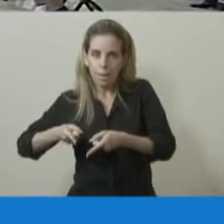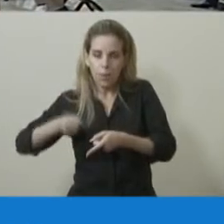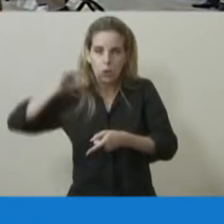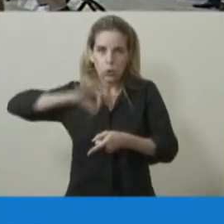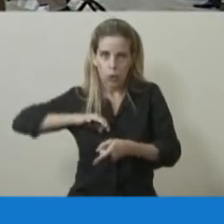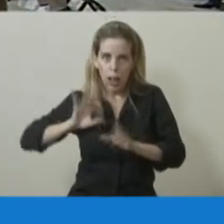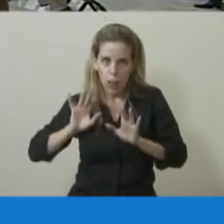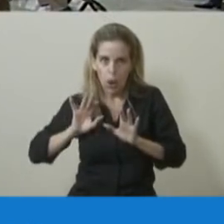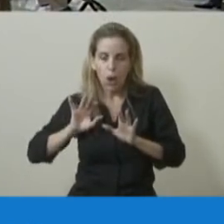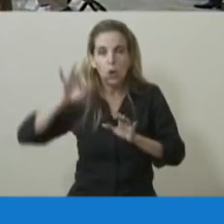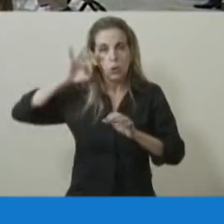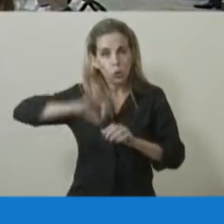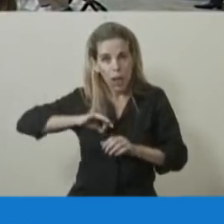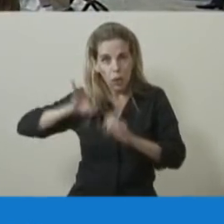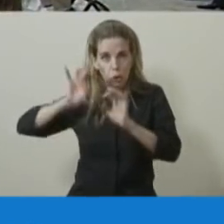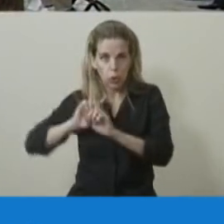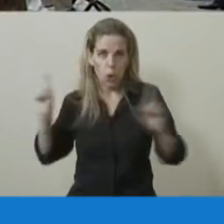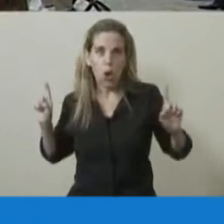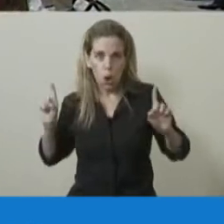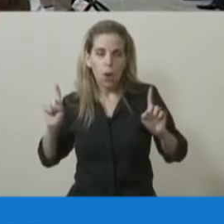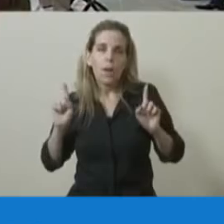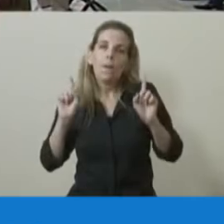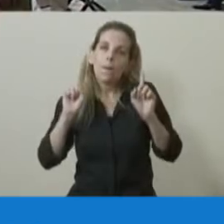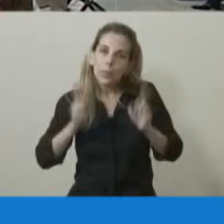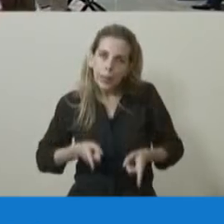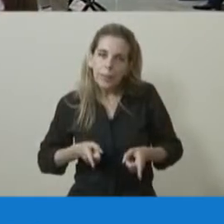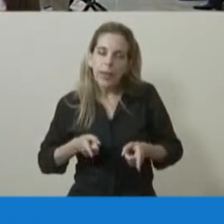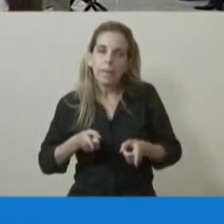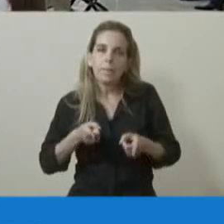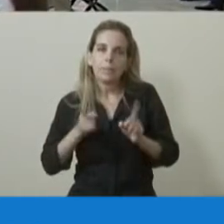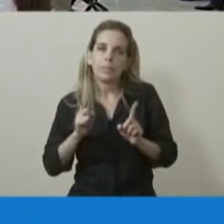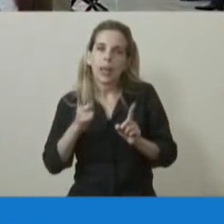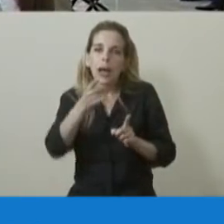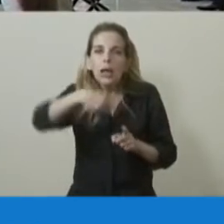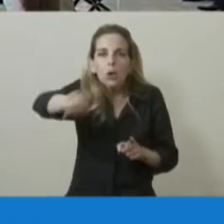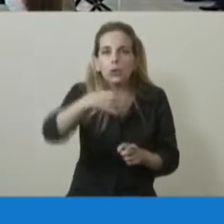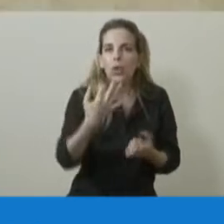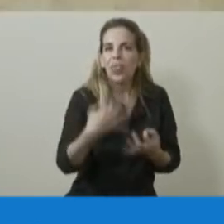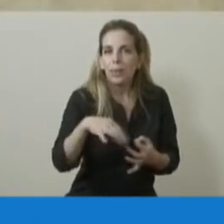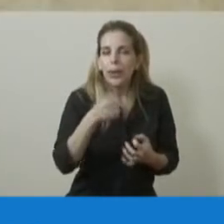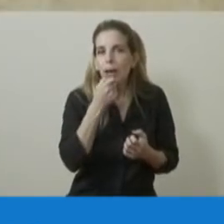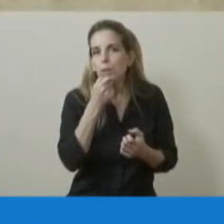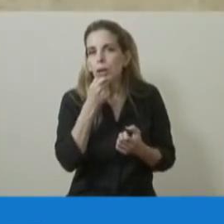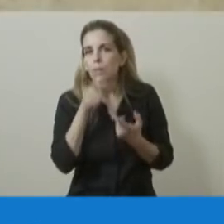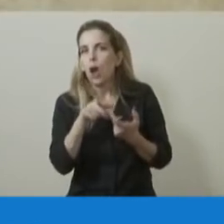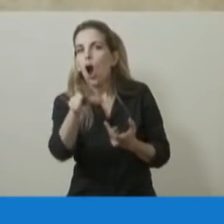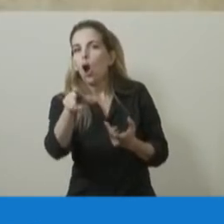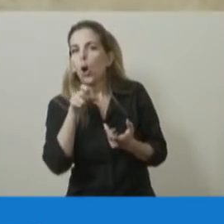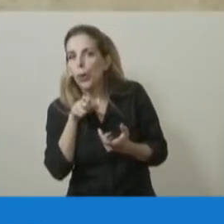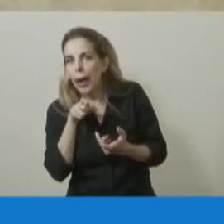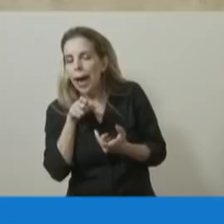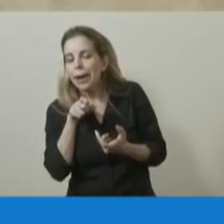postergación de sus sueldos muchas veces, sino también de percibir una parte de sus ingresos